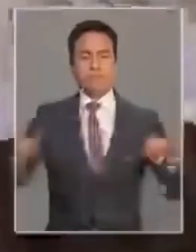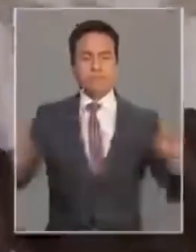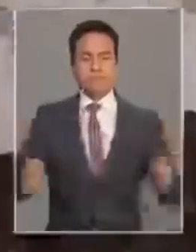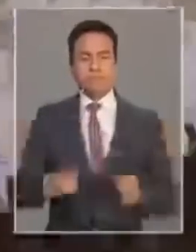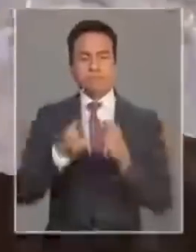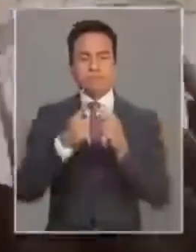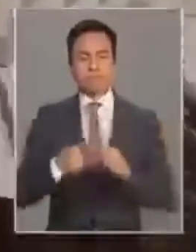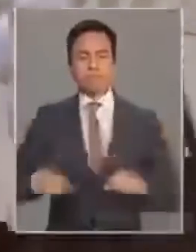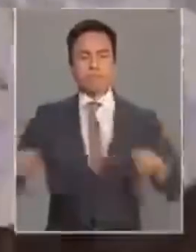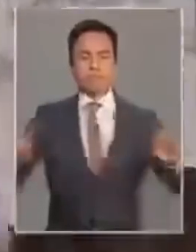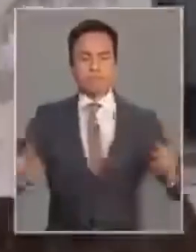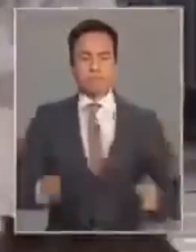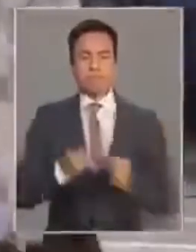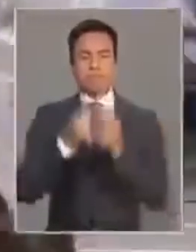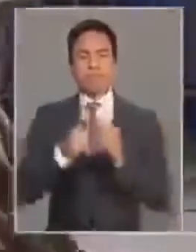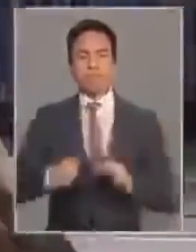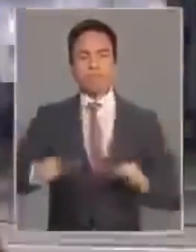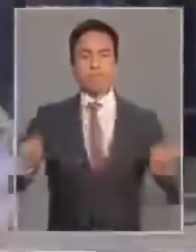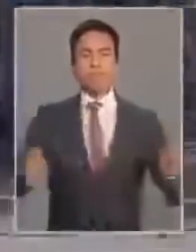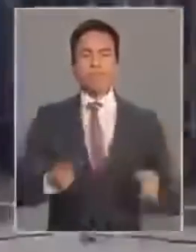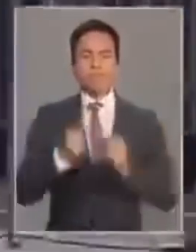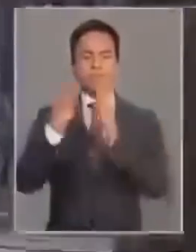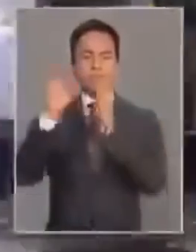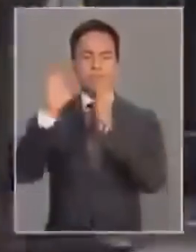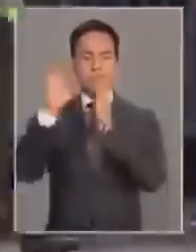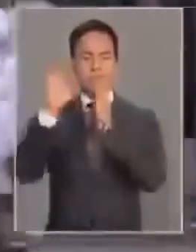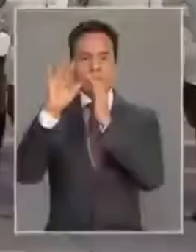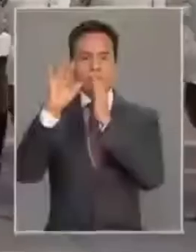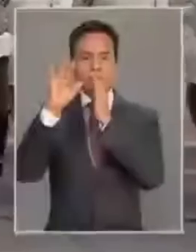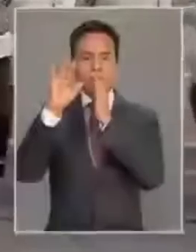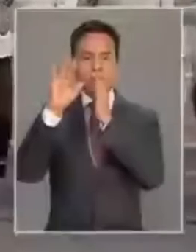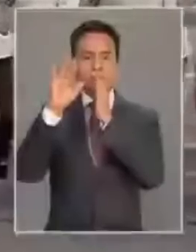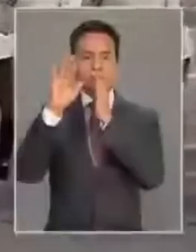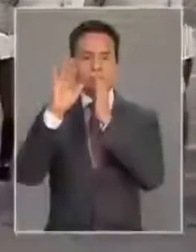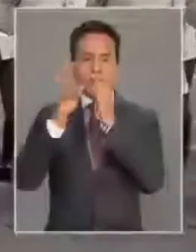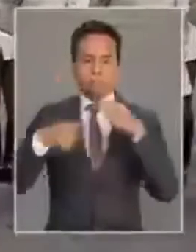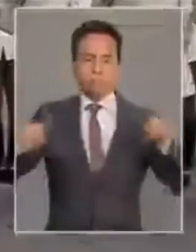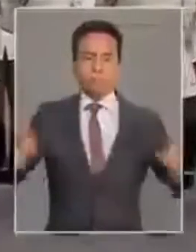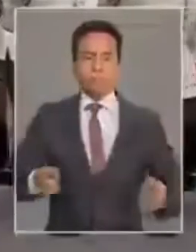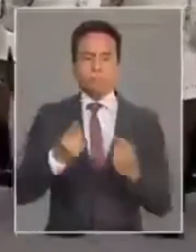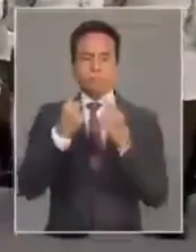Por eso es como que se hace como que demasiado largo el tiempo.